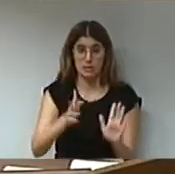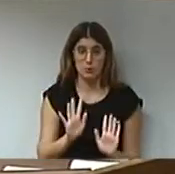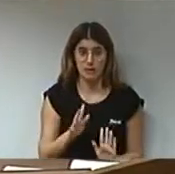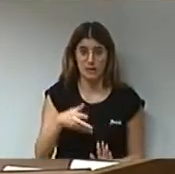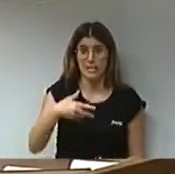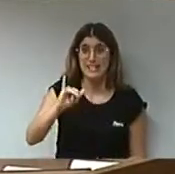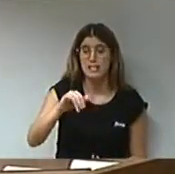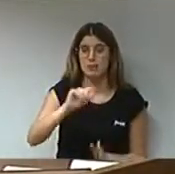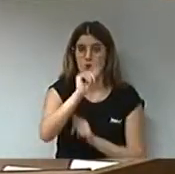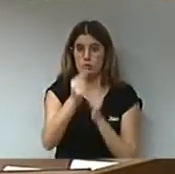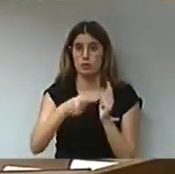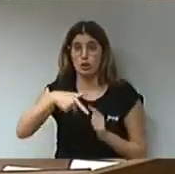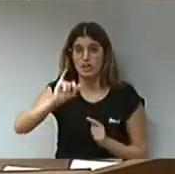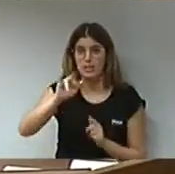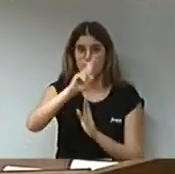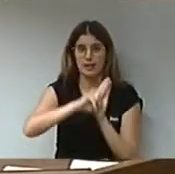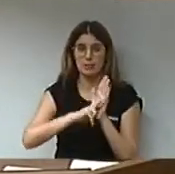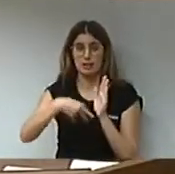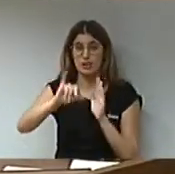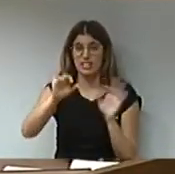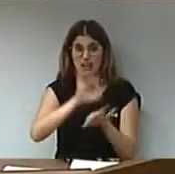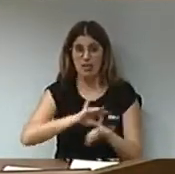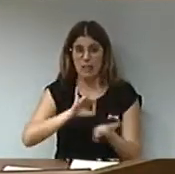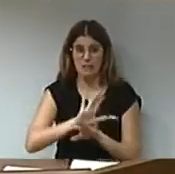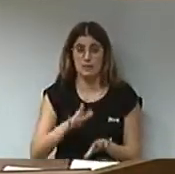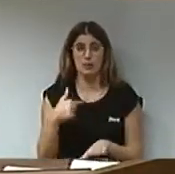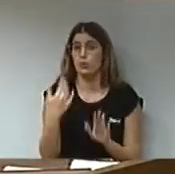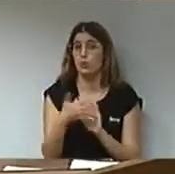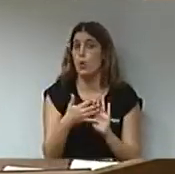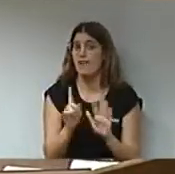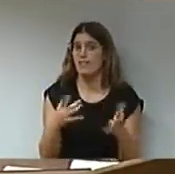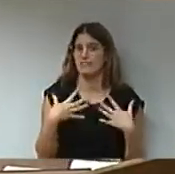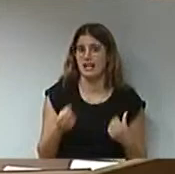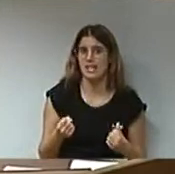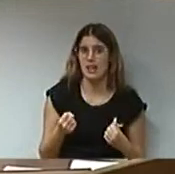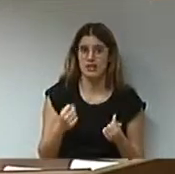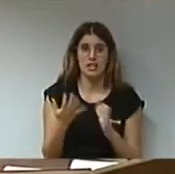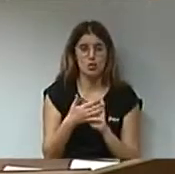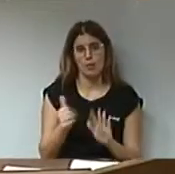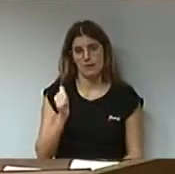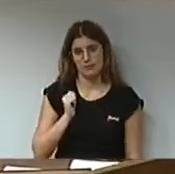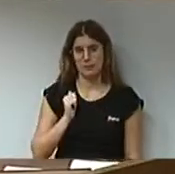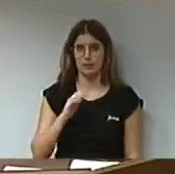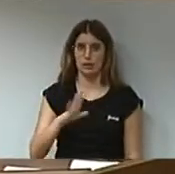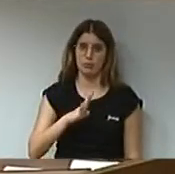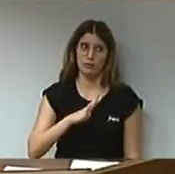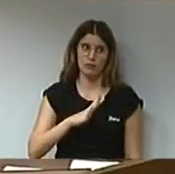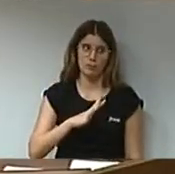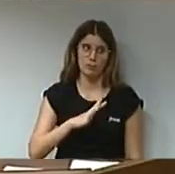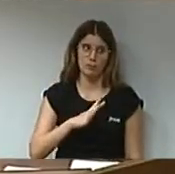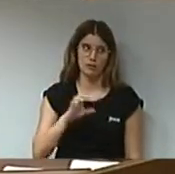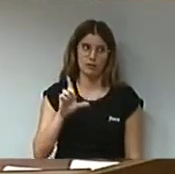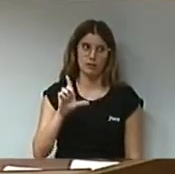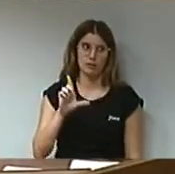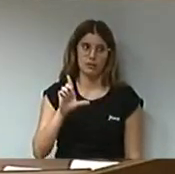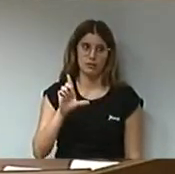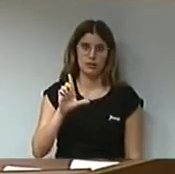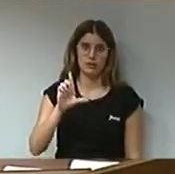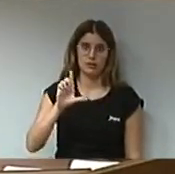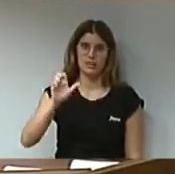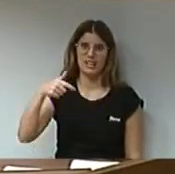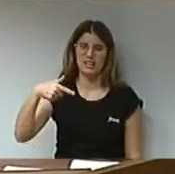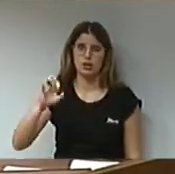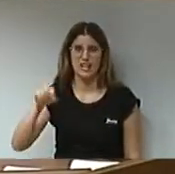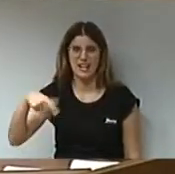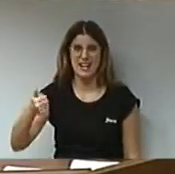presupuesto, ni reglamento, ni nada. Nada. No me hable de sanidad y no me hable del clínico, que tiene legionela, chinches y ventiladores que lleva la gente de